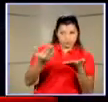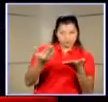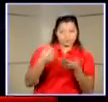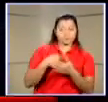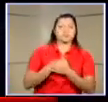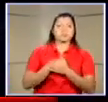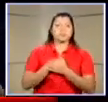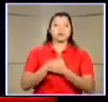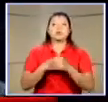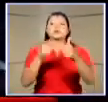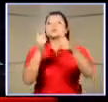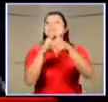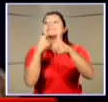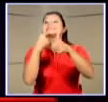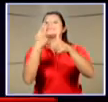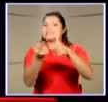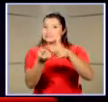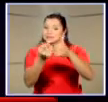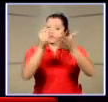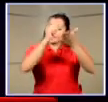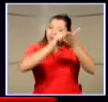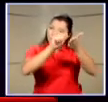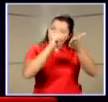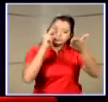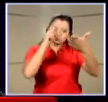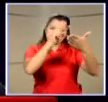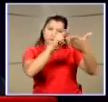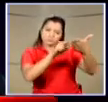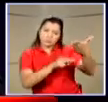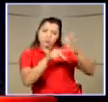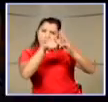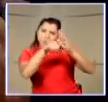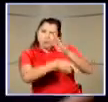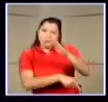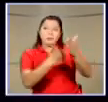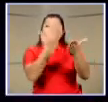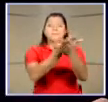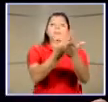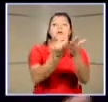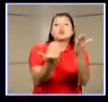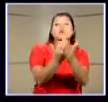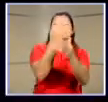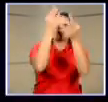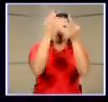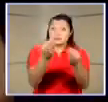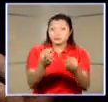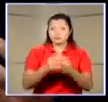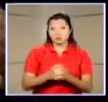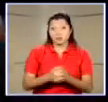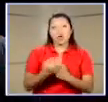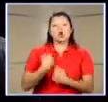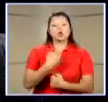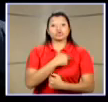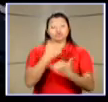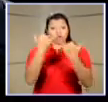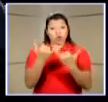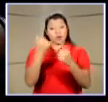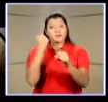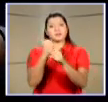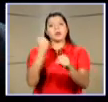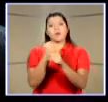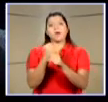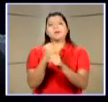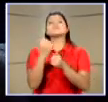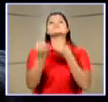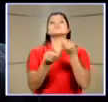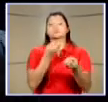¿verdad? Revisar, reformular, plantear nuevas pautas. Nosotros estamos trabajando en la coalición